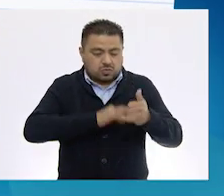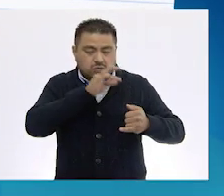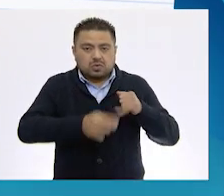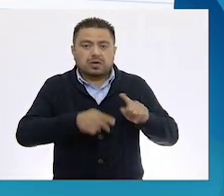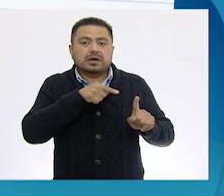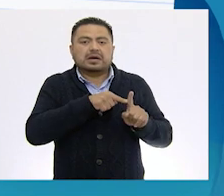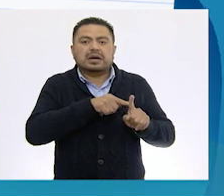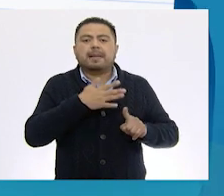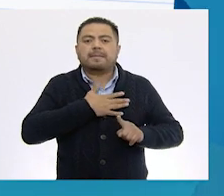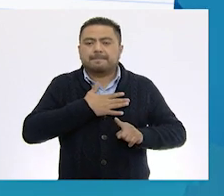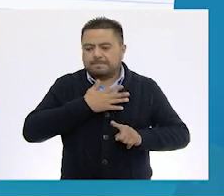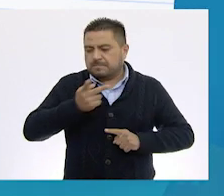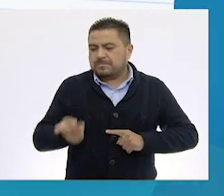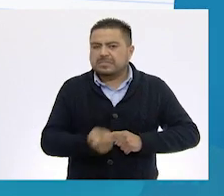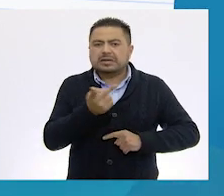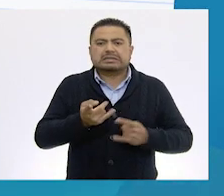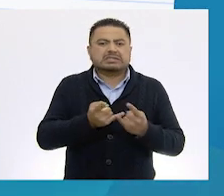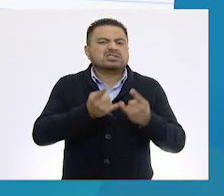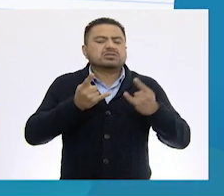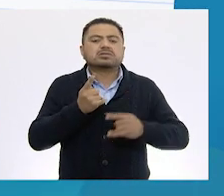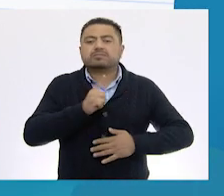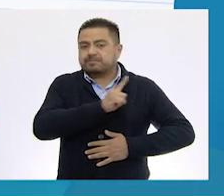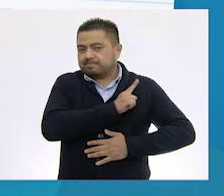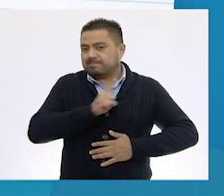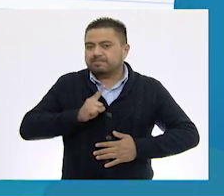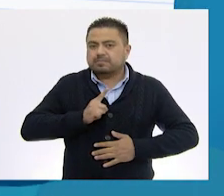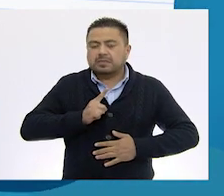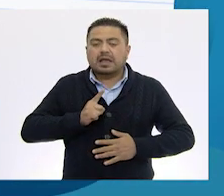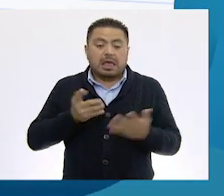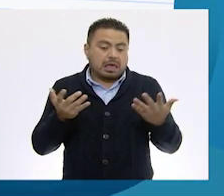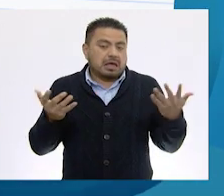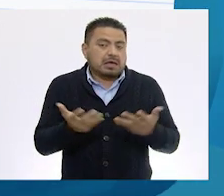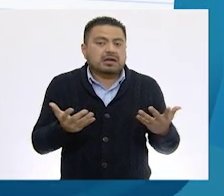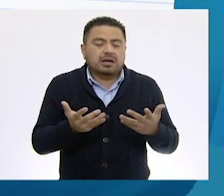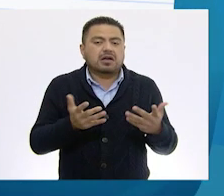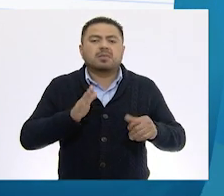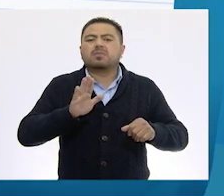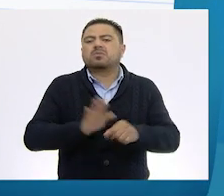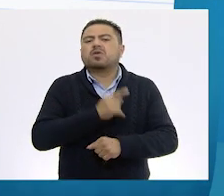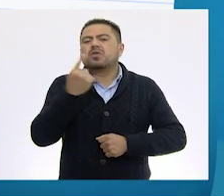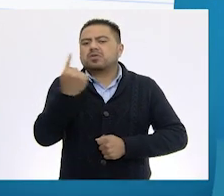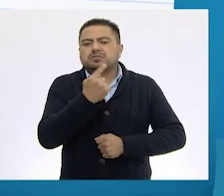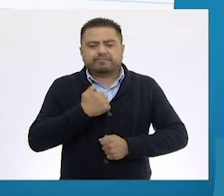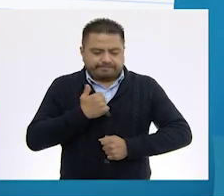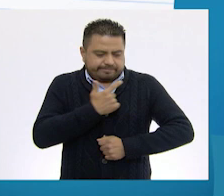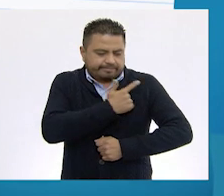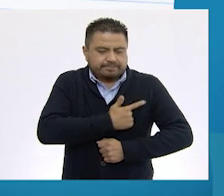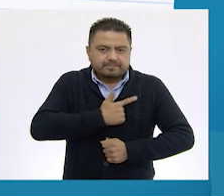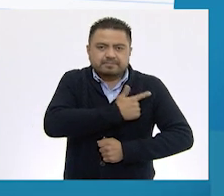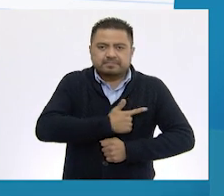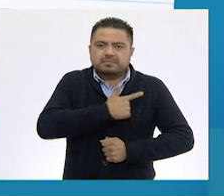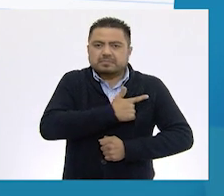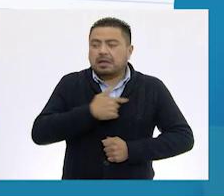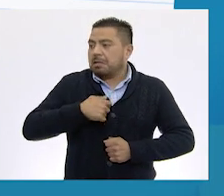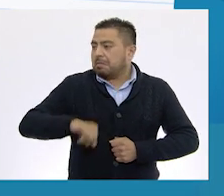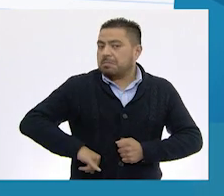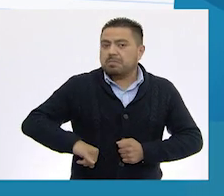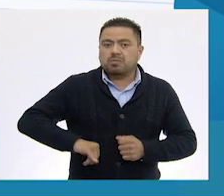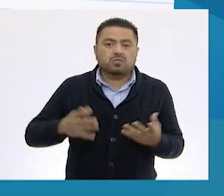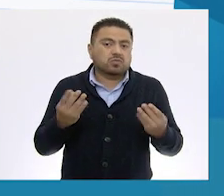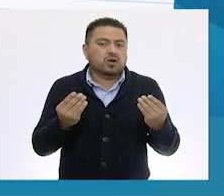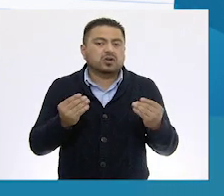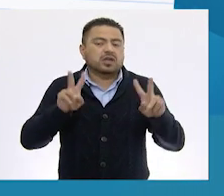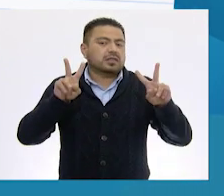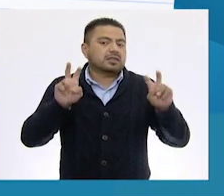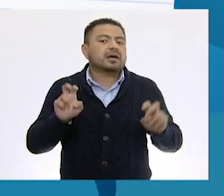último, nuestra pregunta histórica debe ser formulada porque nos gusta o nos interesa mucho